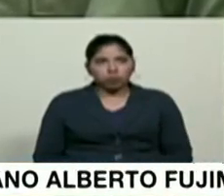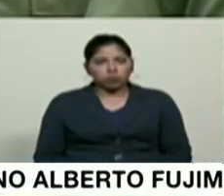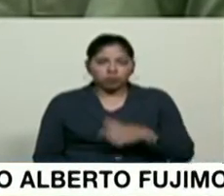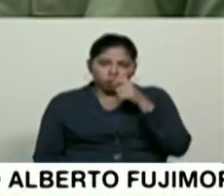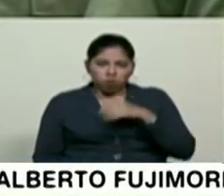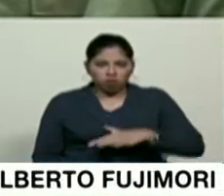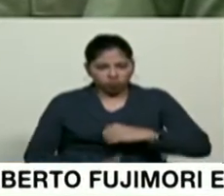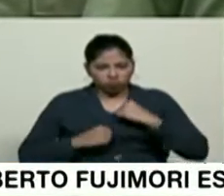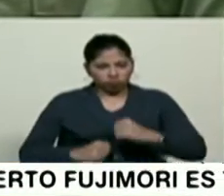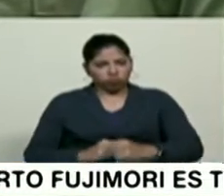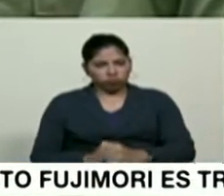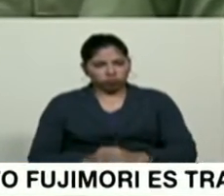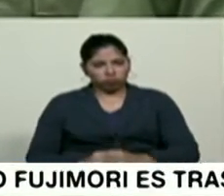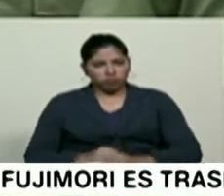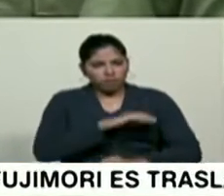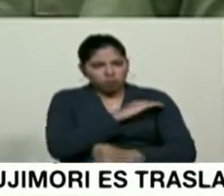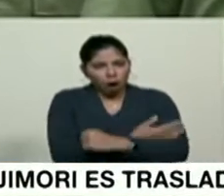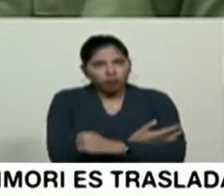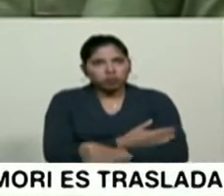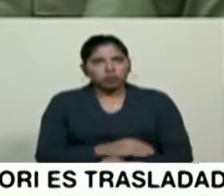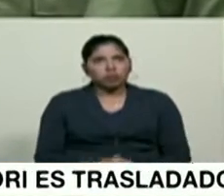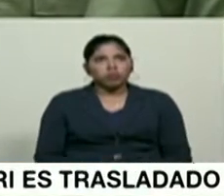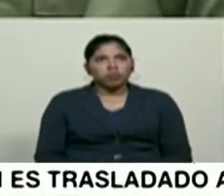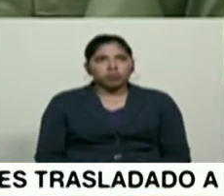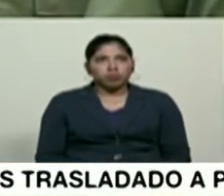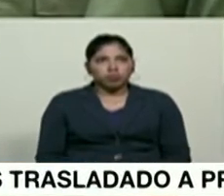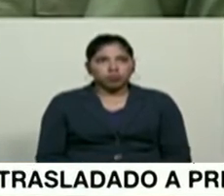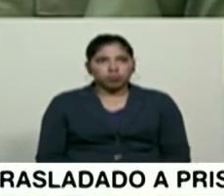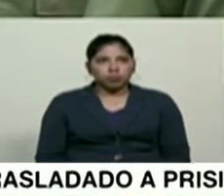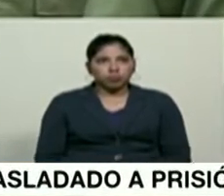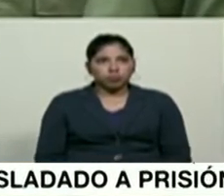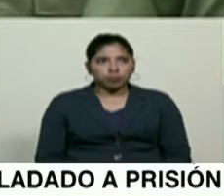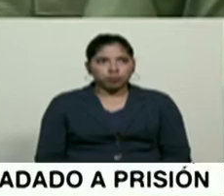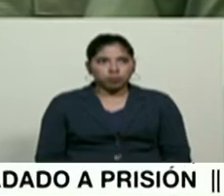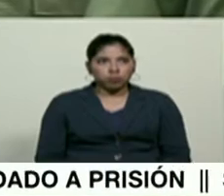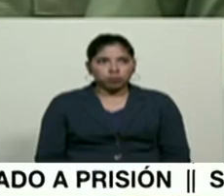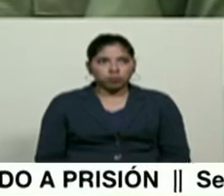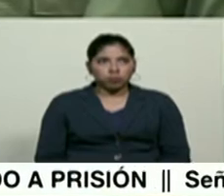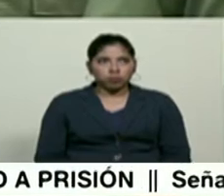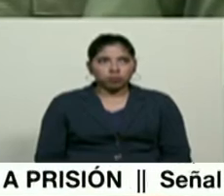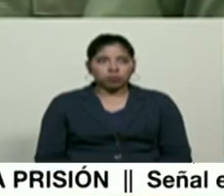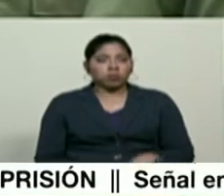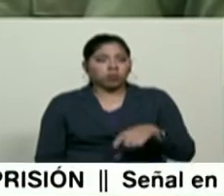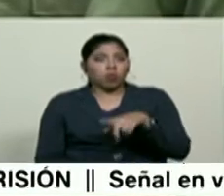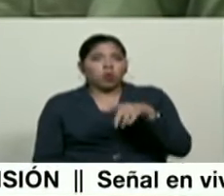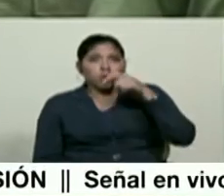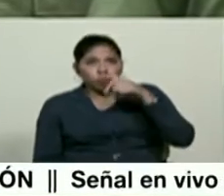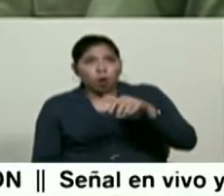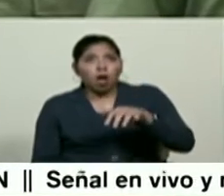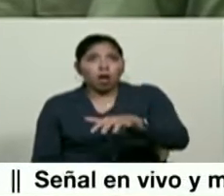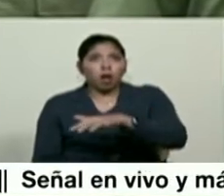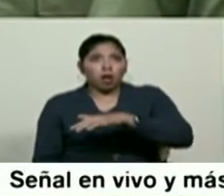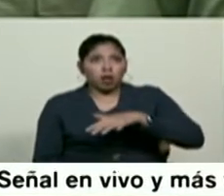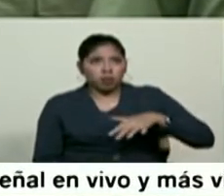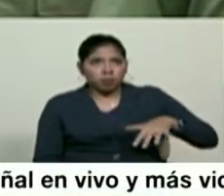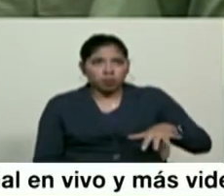con Venezuela, siguen hablando los efectivos militares. Simón Bolívar, pueblo obediente al